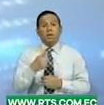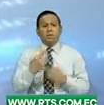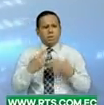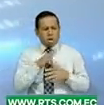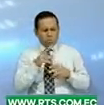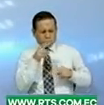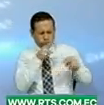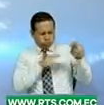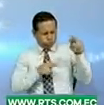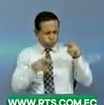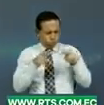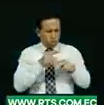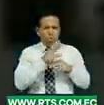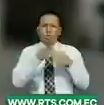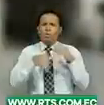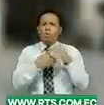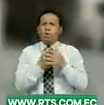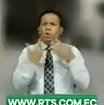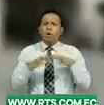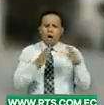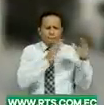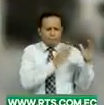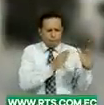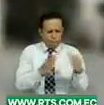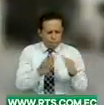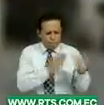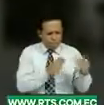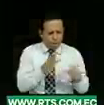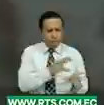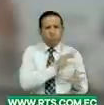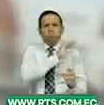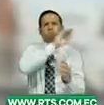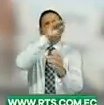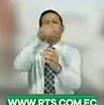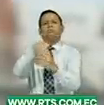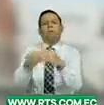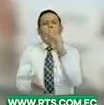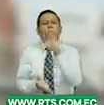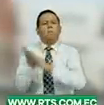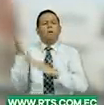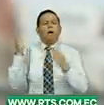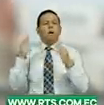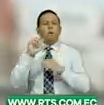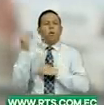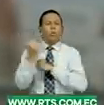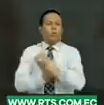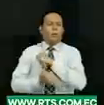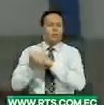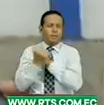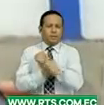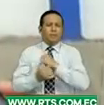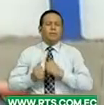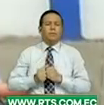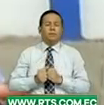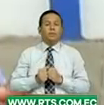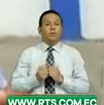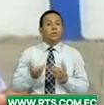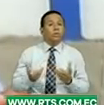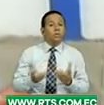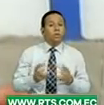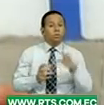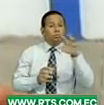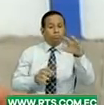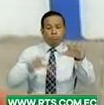extranjero contaminando los contenedores que reposan ya en los puertos de la urbe en dos áreas de